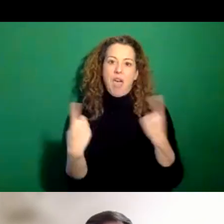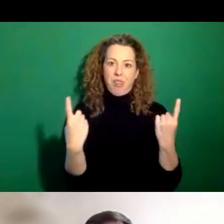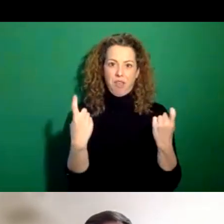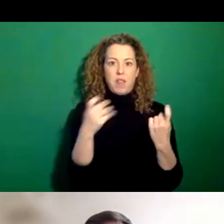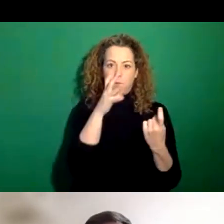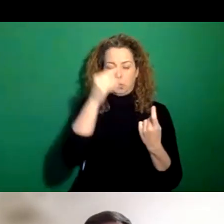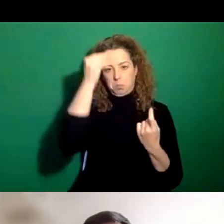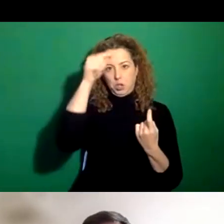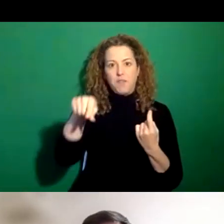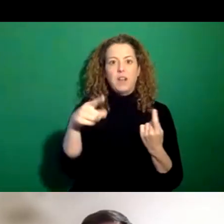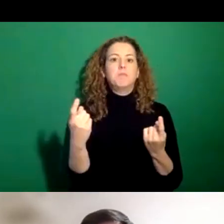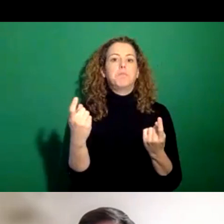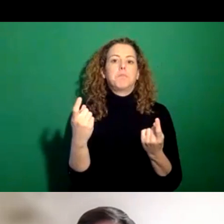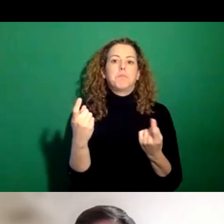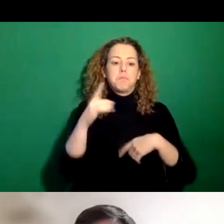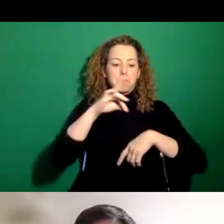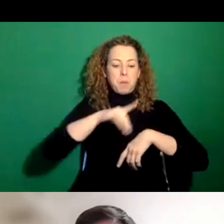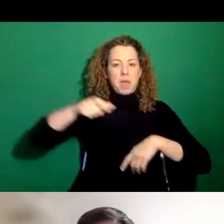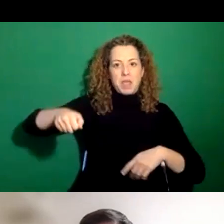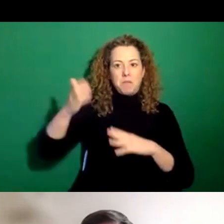una media barandilla,